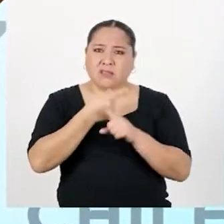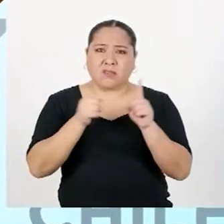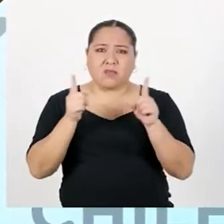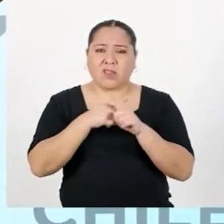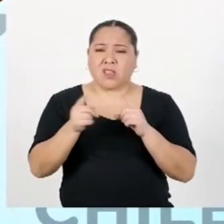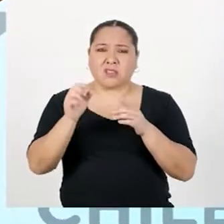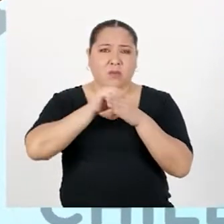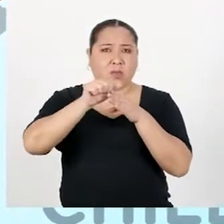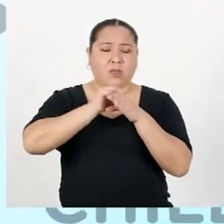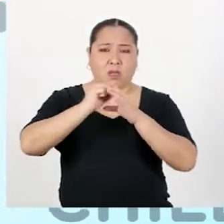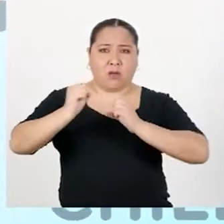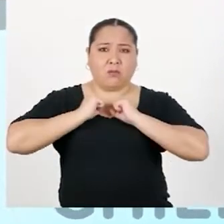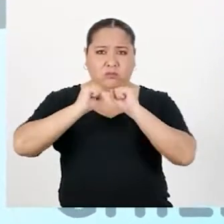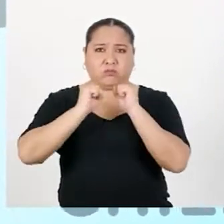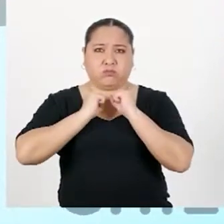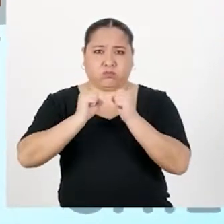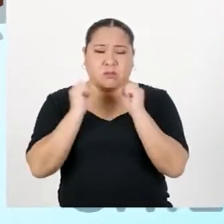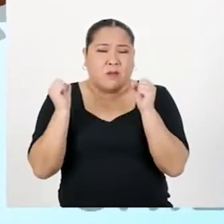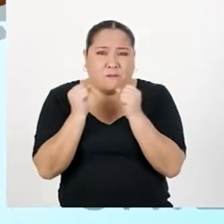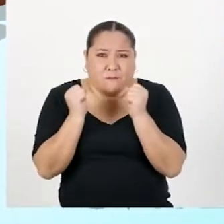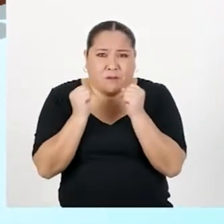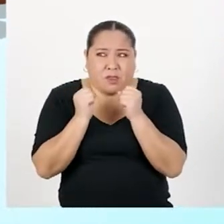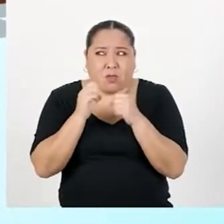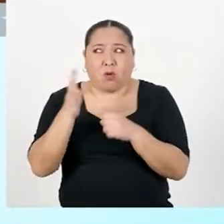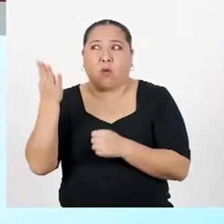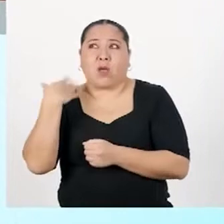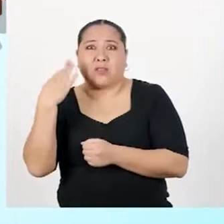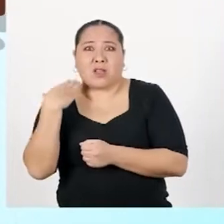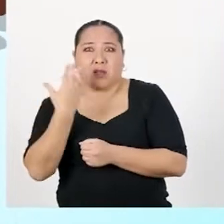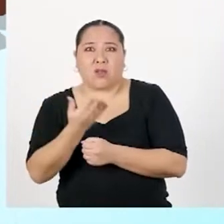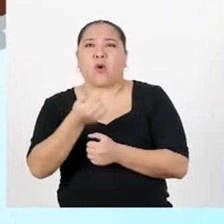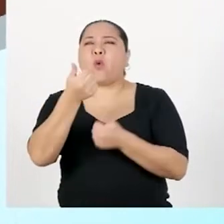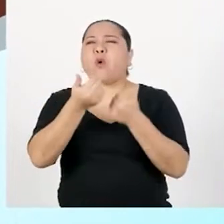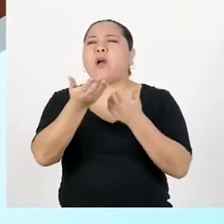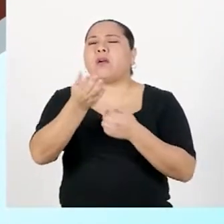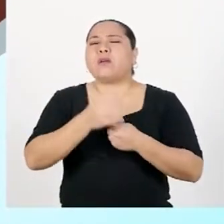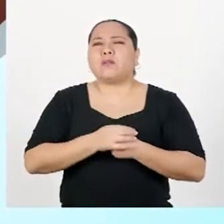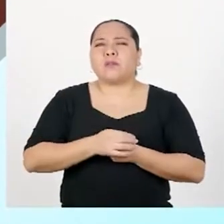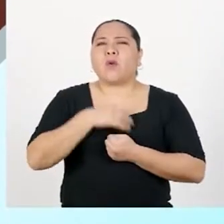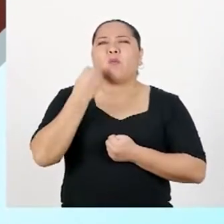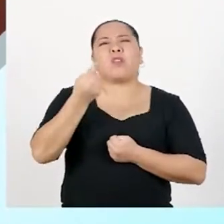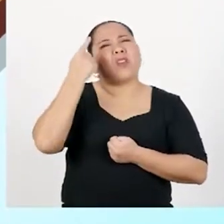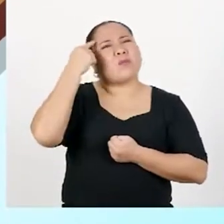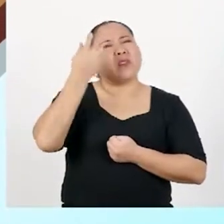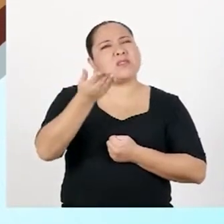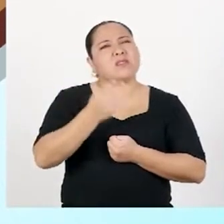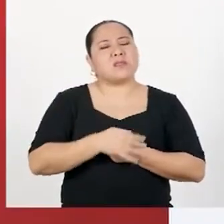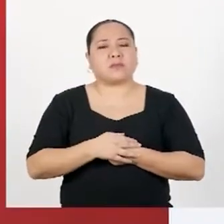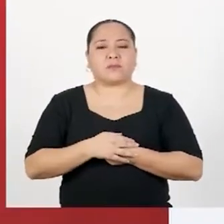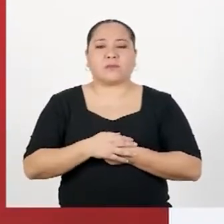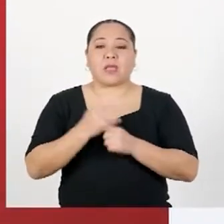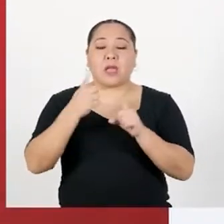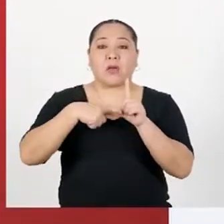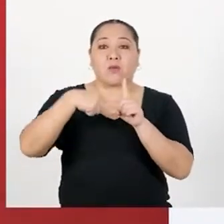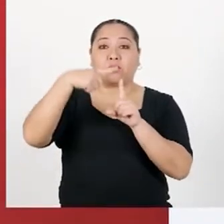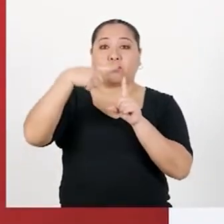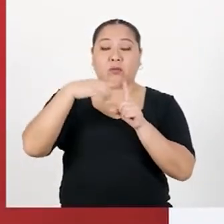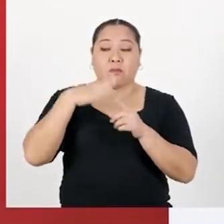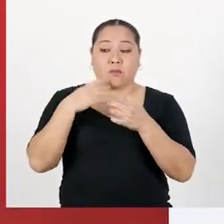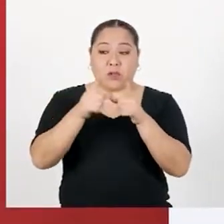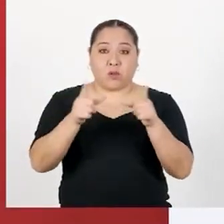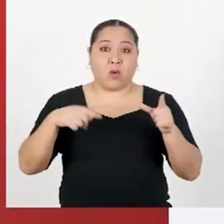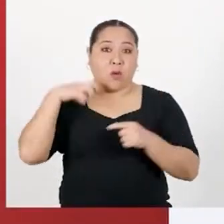alguna diferencia al practicar deporte cuando hace frío y cuando hace calor? ¿Cuál es? ¿Por qué crees que se dé? La temperatura